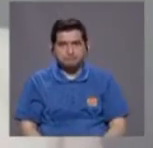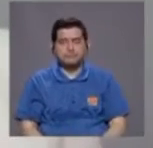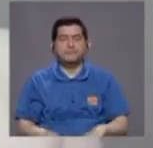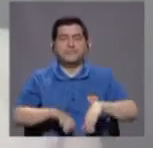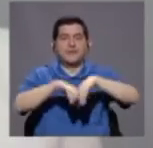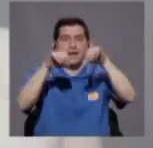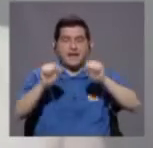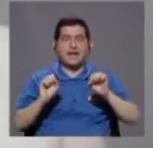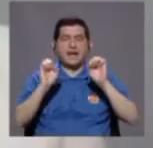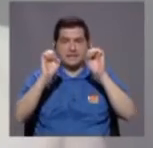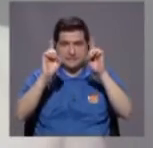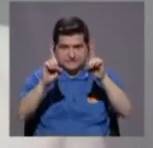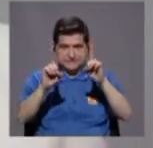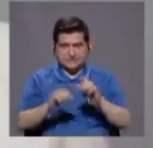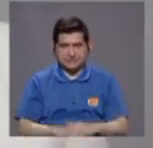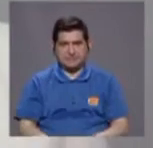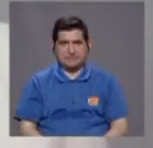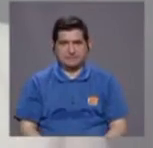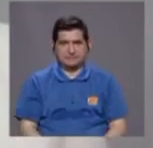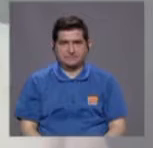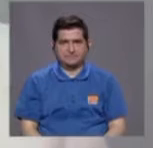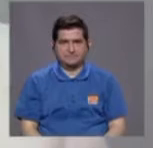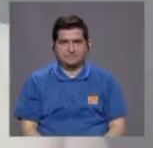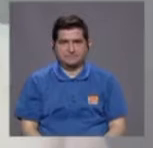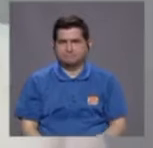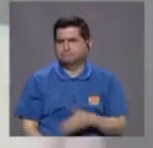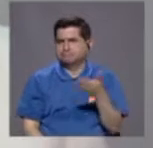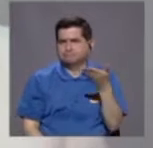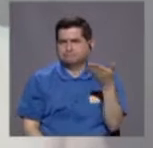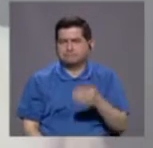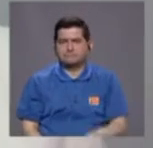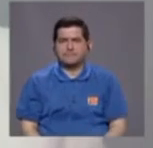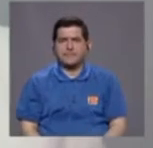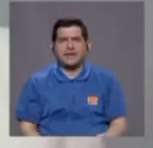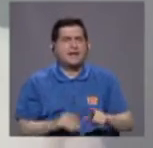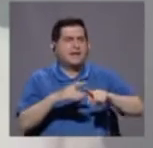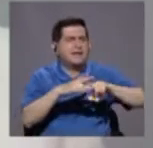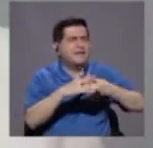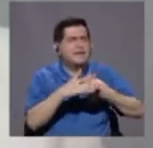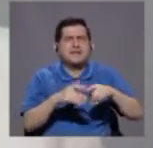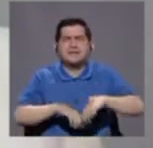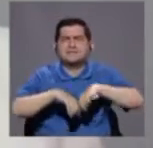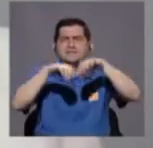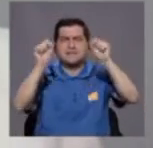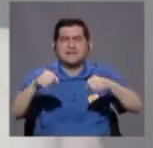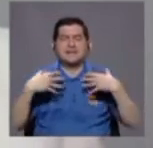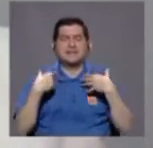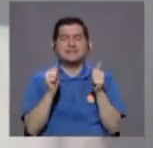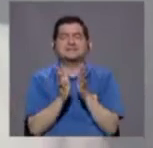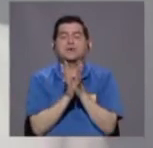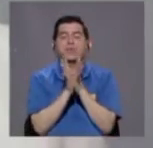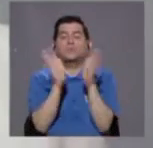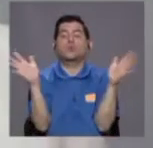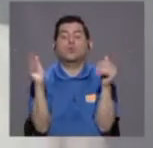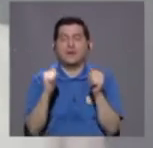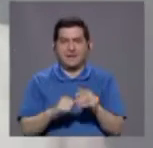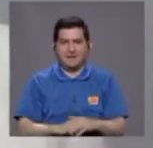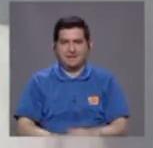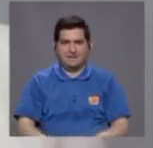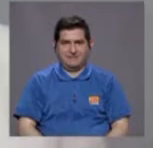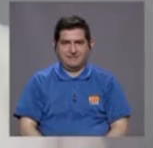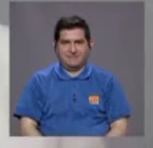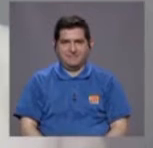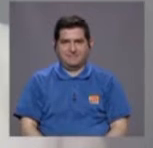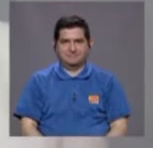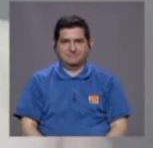sistema educativo es un incipiente sistema de salud pública que